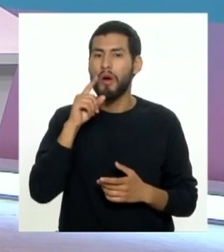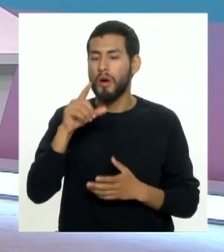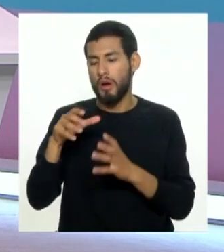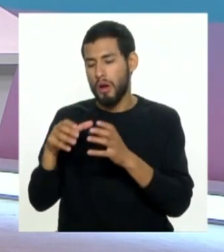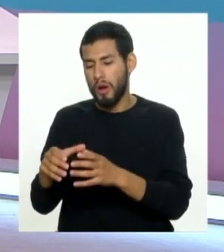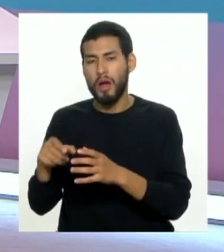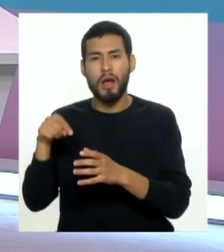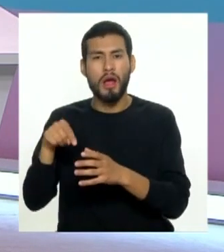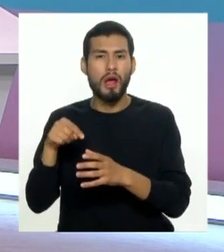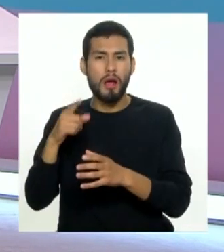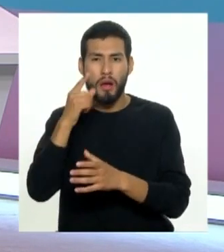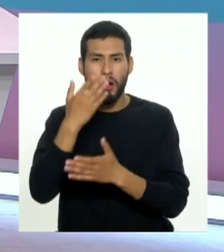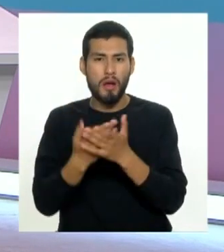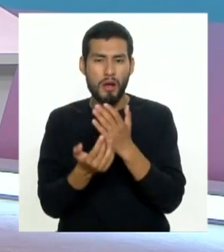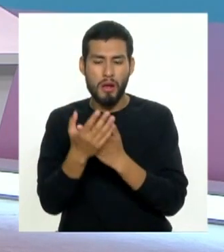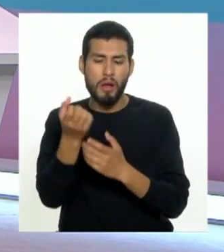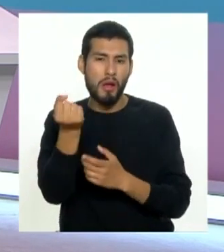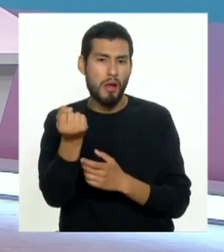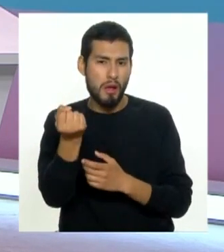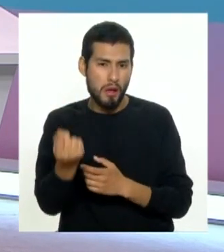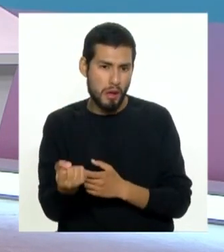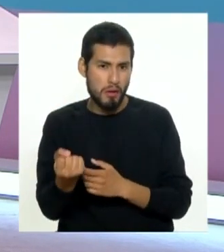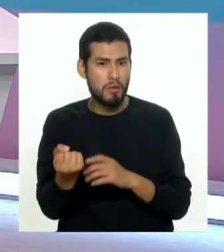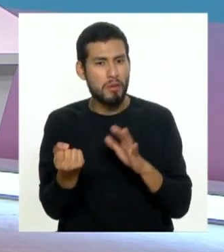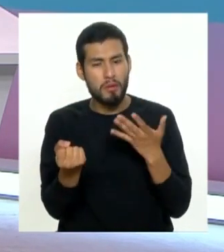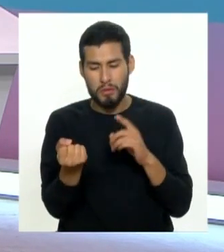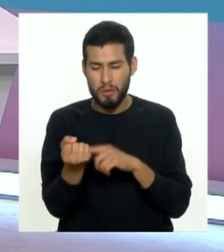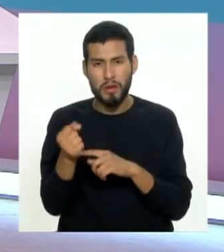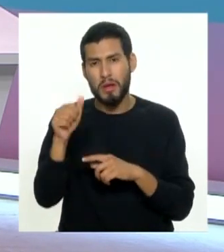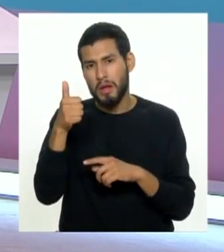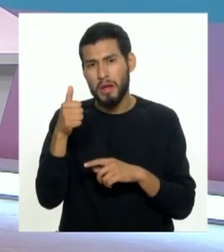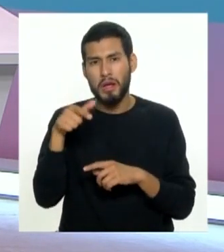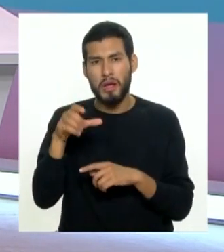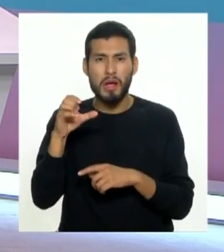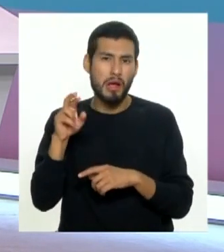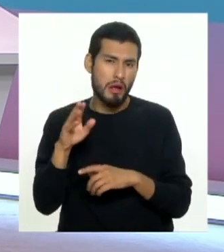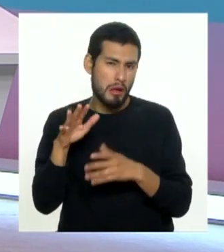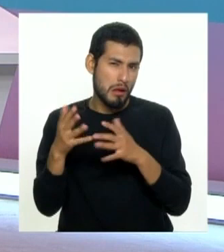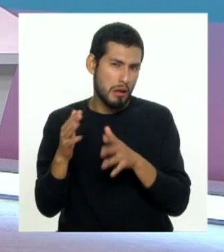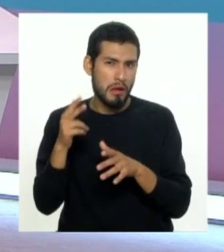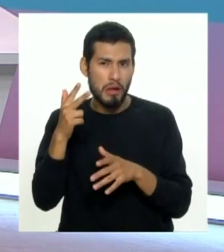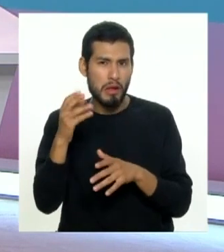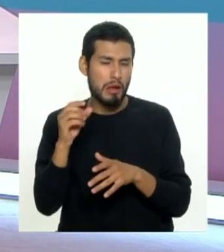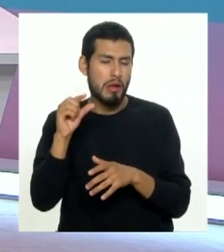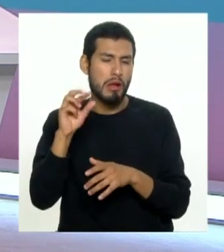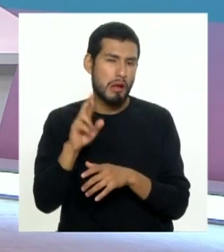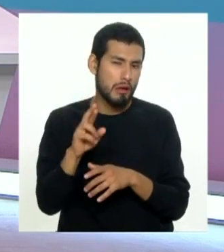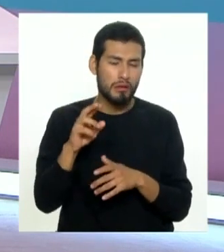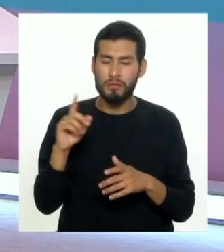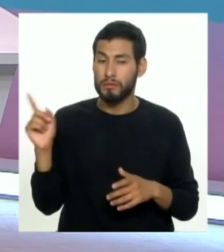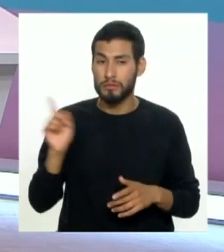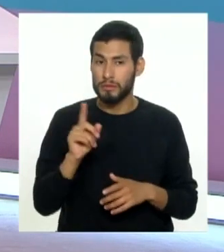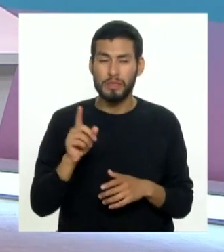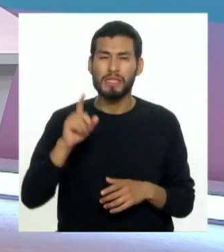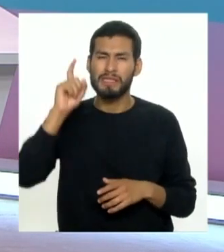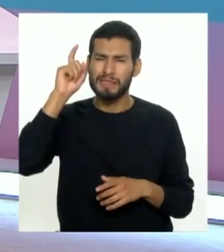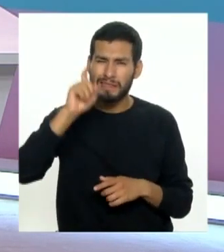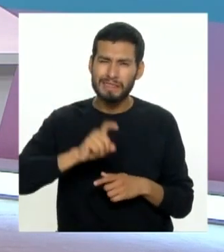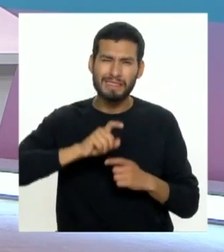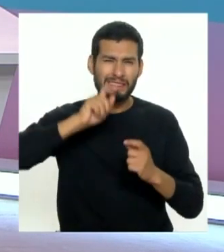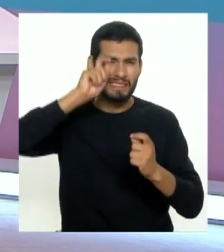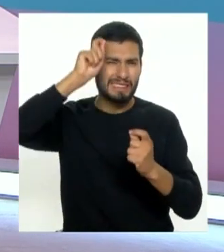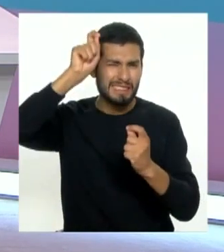bistecito del tamaño de la palma de tu mano, que puede haber más o menos 10 carbohidratos ahí o 3 gramos de proteína. No, tiene que